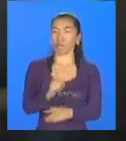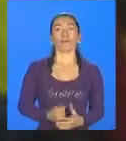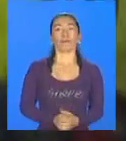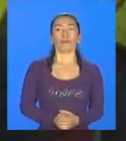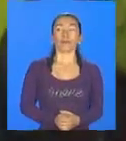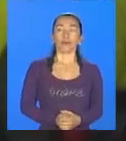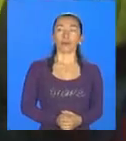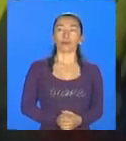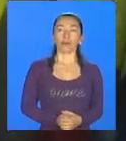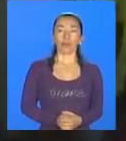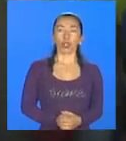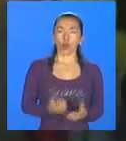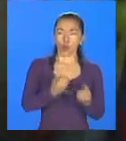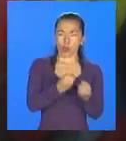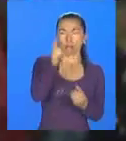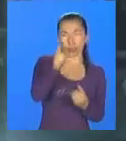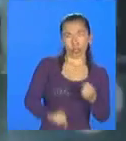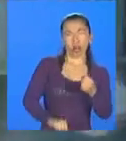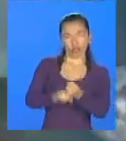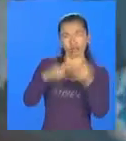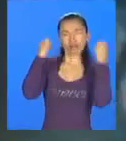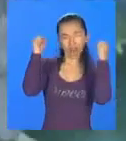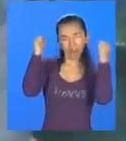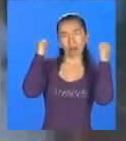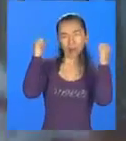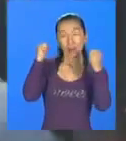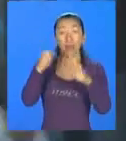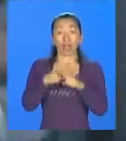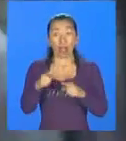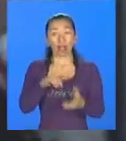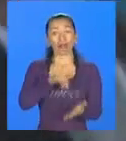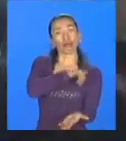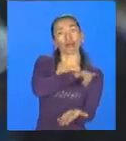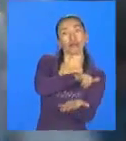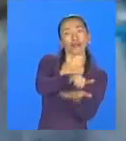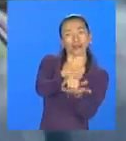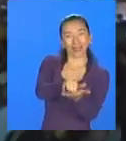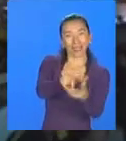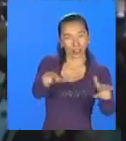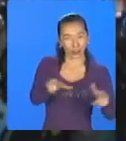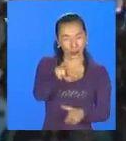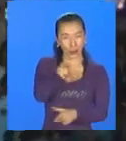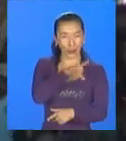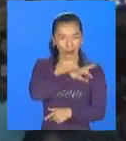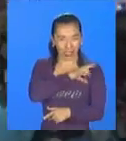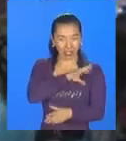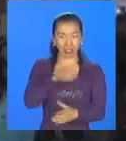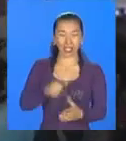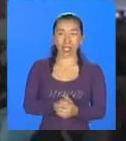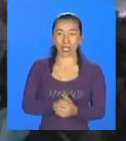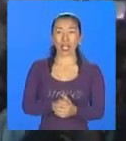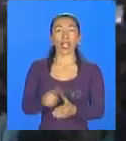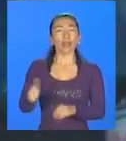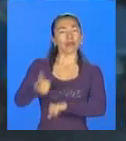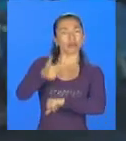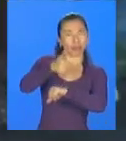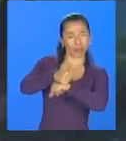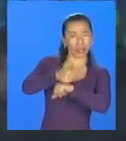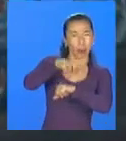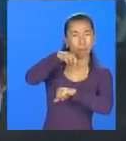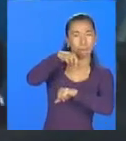en medio de decenas de hinchas arribó a la selección colombia el aeropuerto arturo merino benítez de la ciudad de santiago de chile- los dirigidos por néstor pekerman